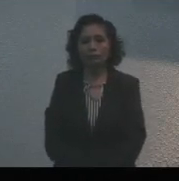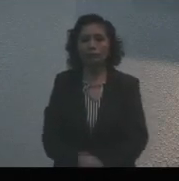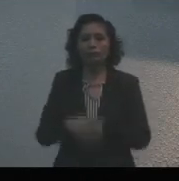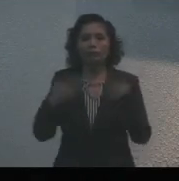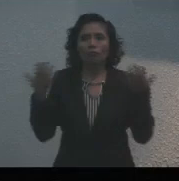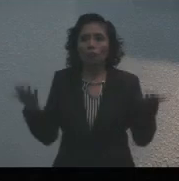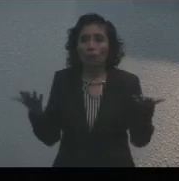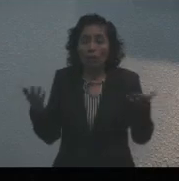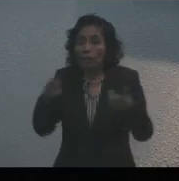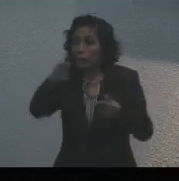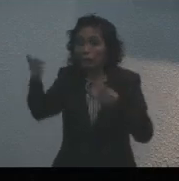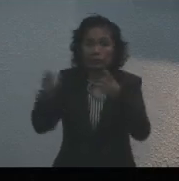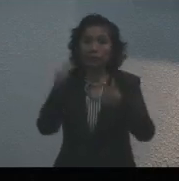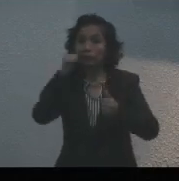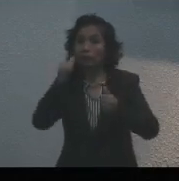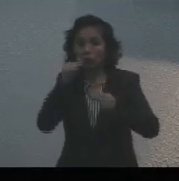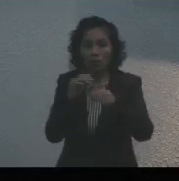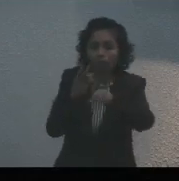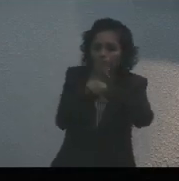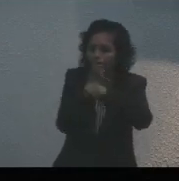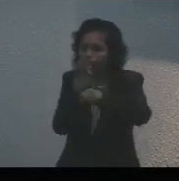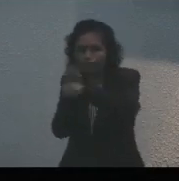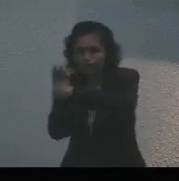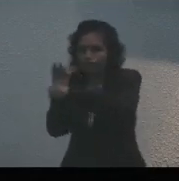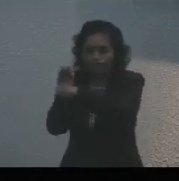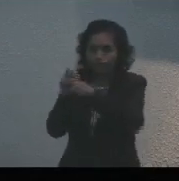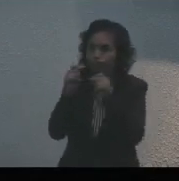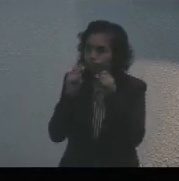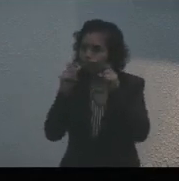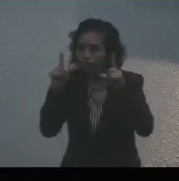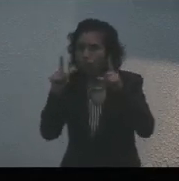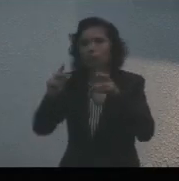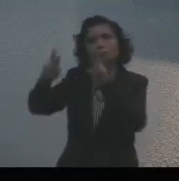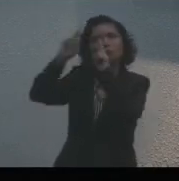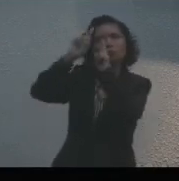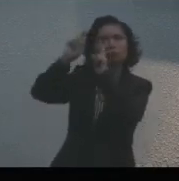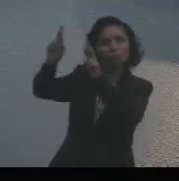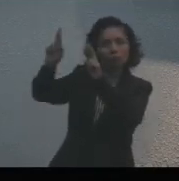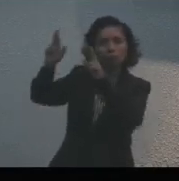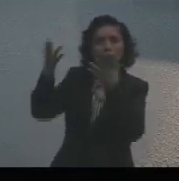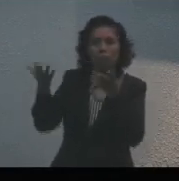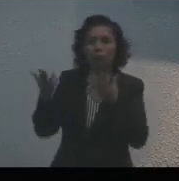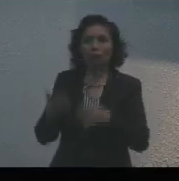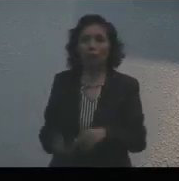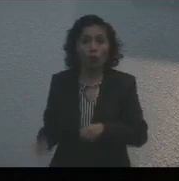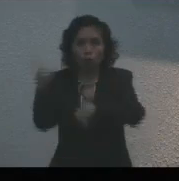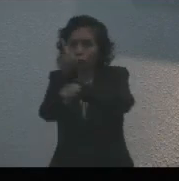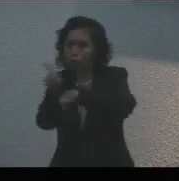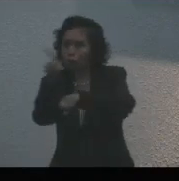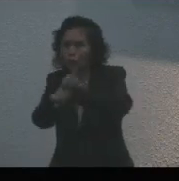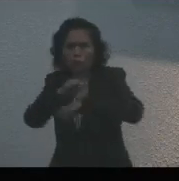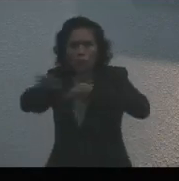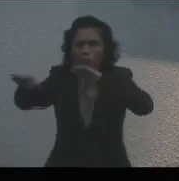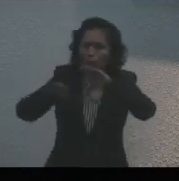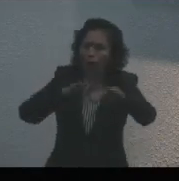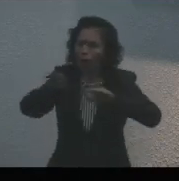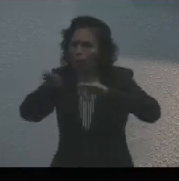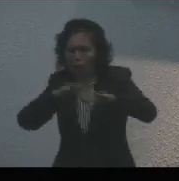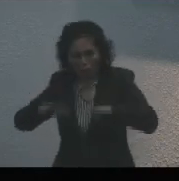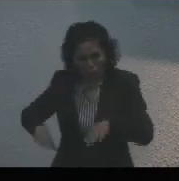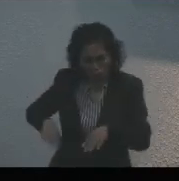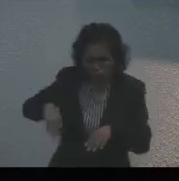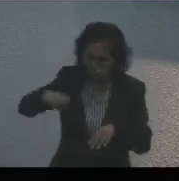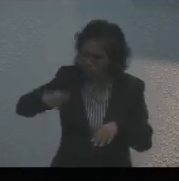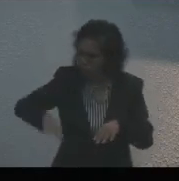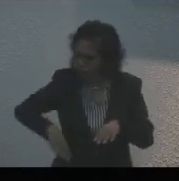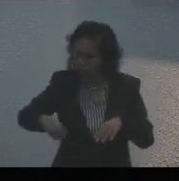Su valiente disposición para proteger a nuestro pueblo es digno de admiración y respeto. Cada día trabajan incansablemente para